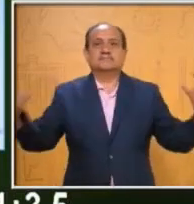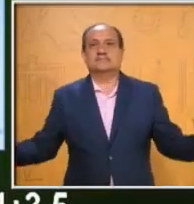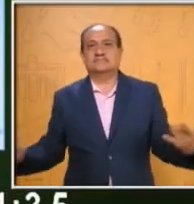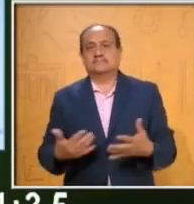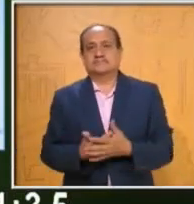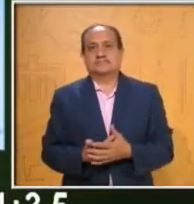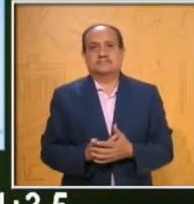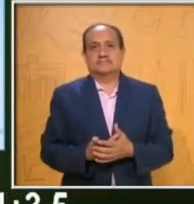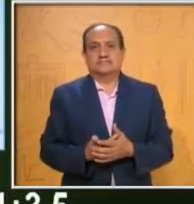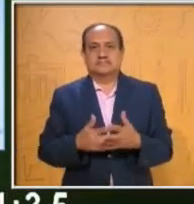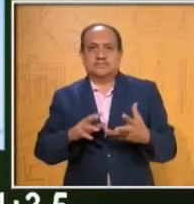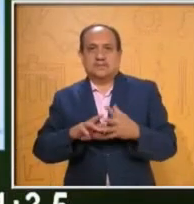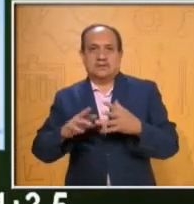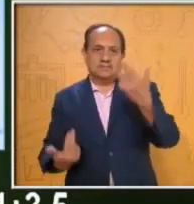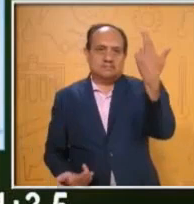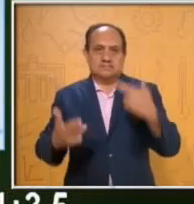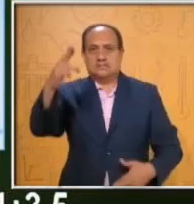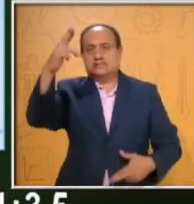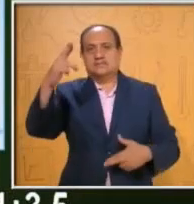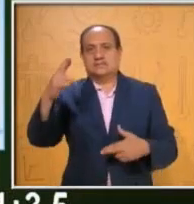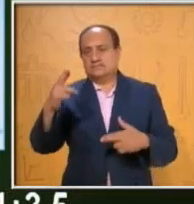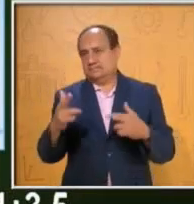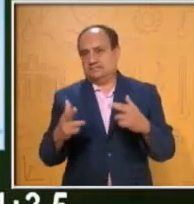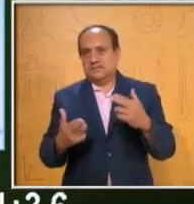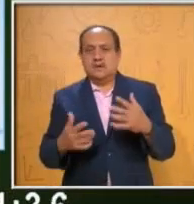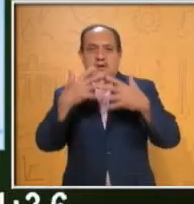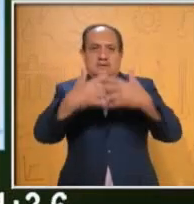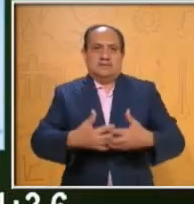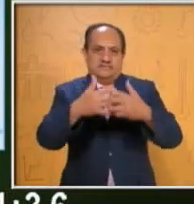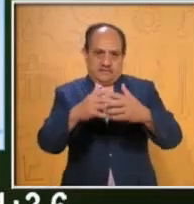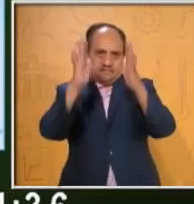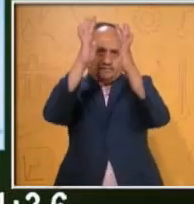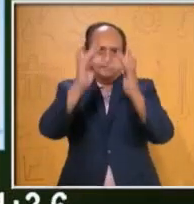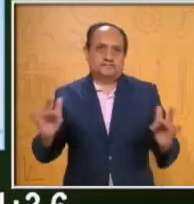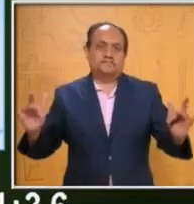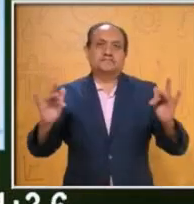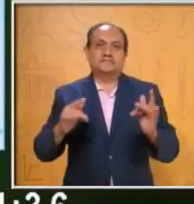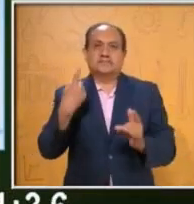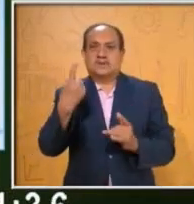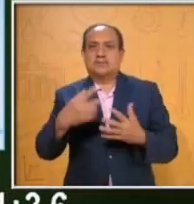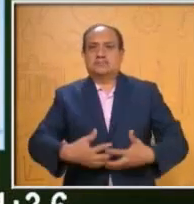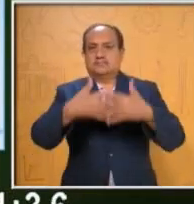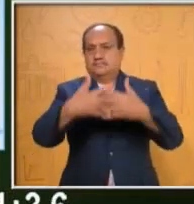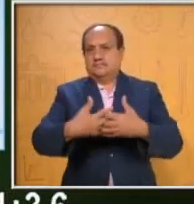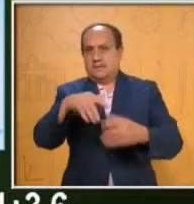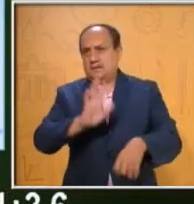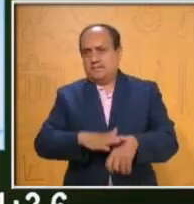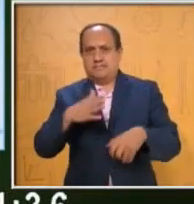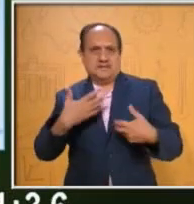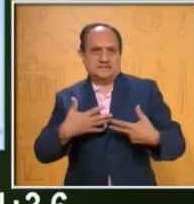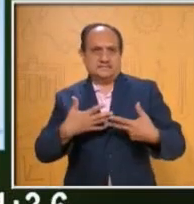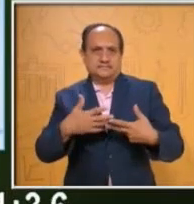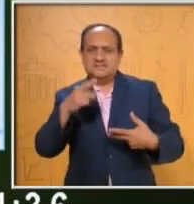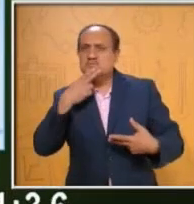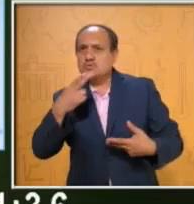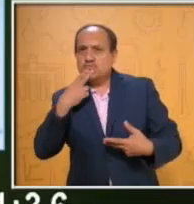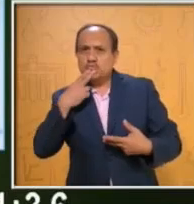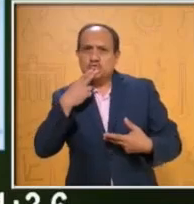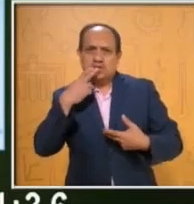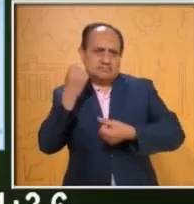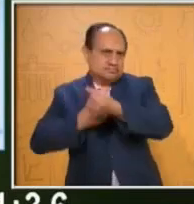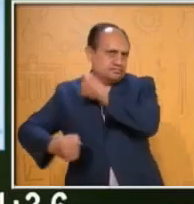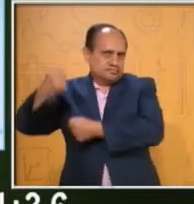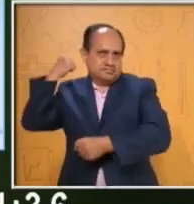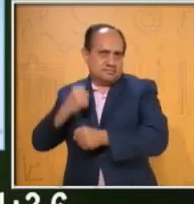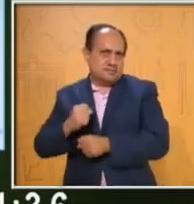como Revolución Industrial. Muy bien, una de las máquinas más representativas de esta